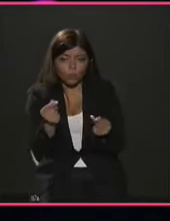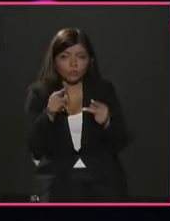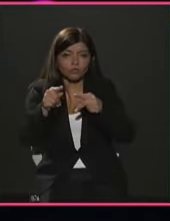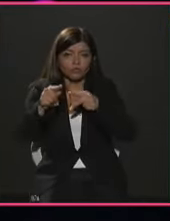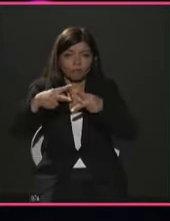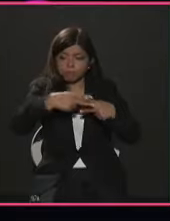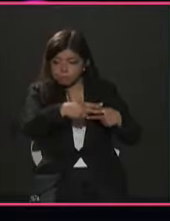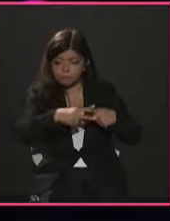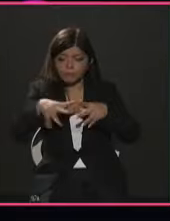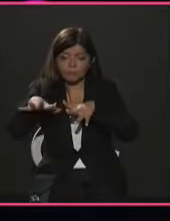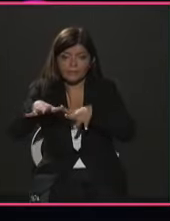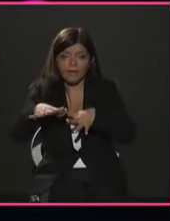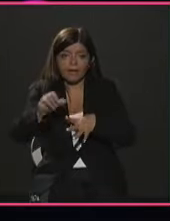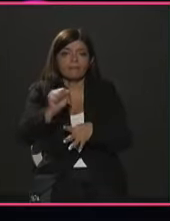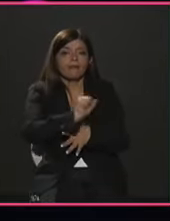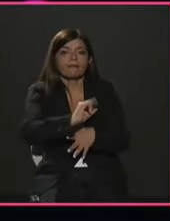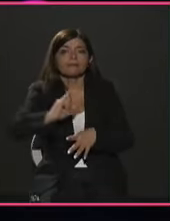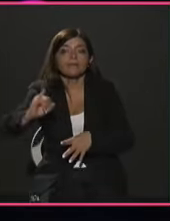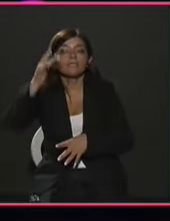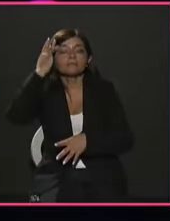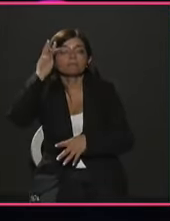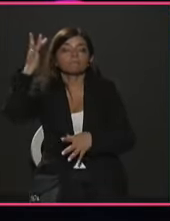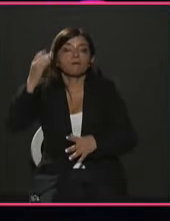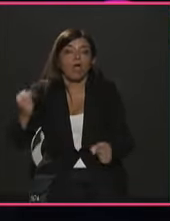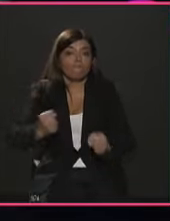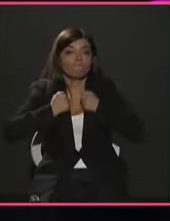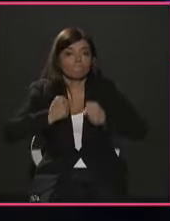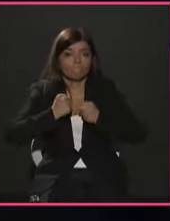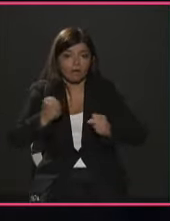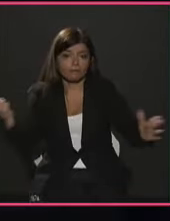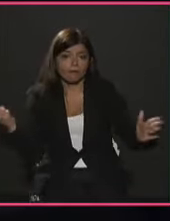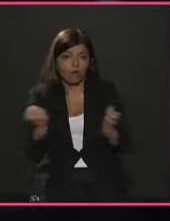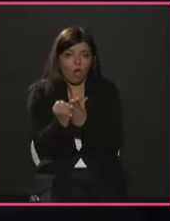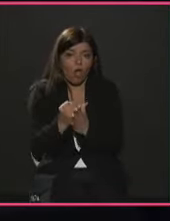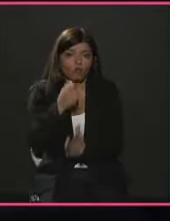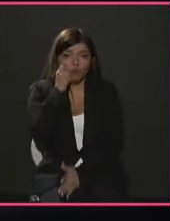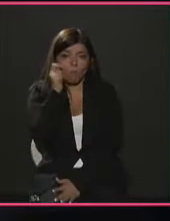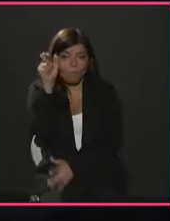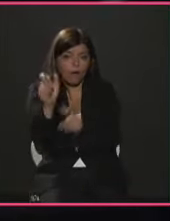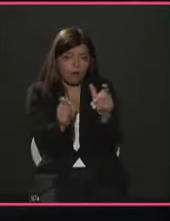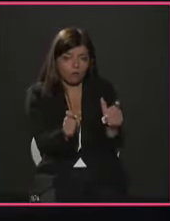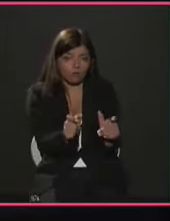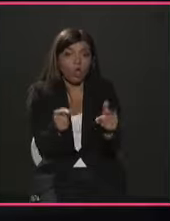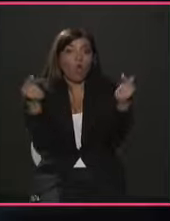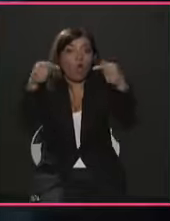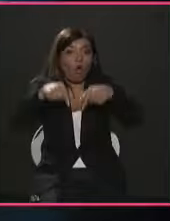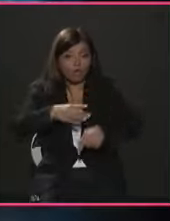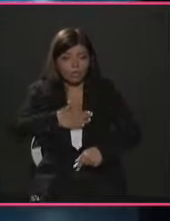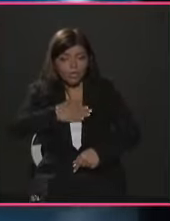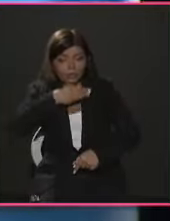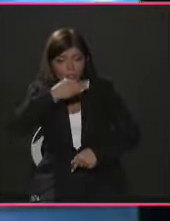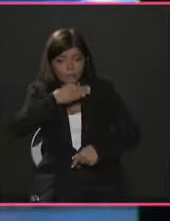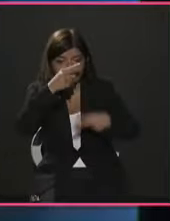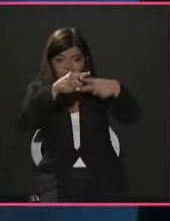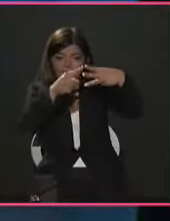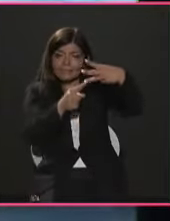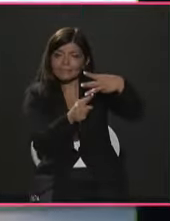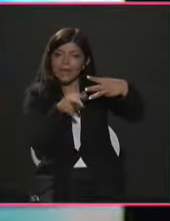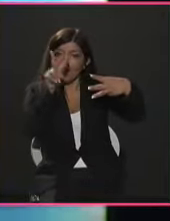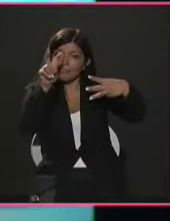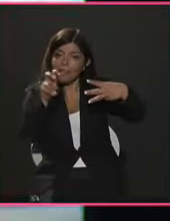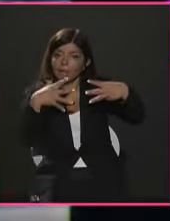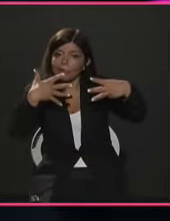de la Inteligencia artificial Tiene un gran impacto en la humanidad hoy quiero hablar de